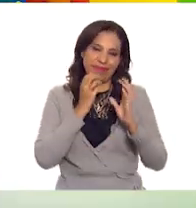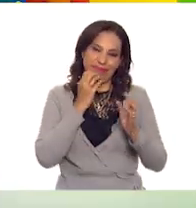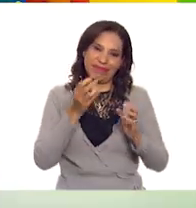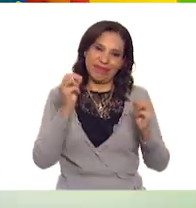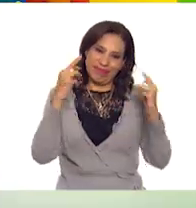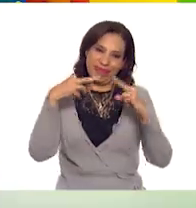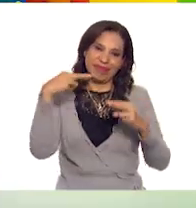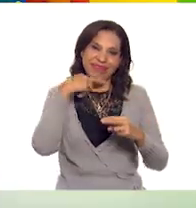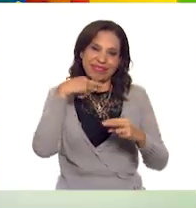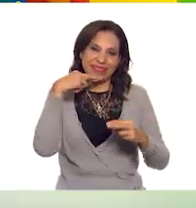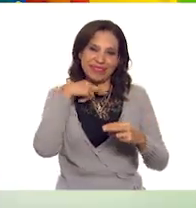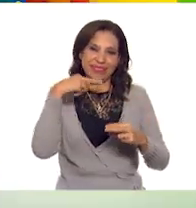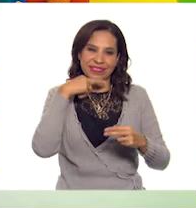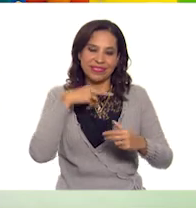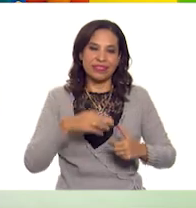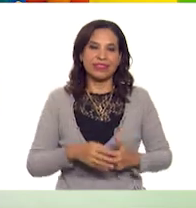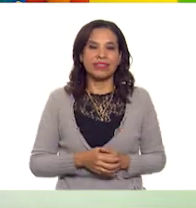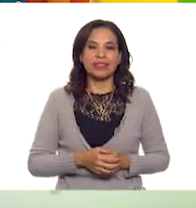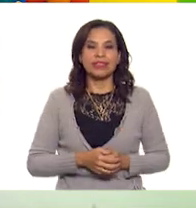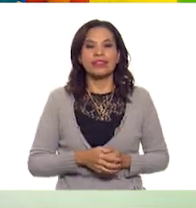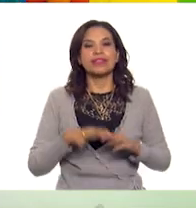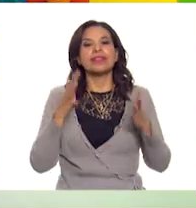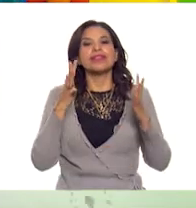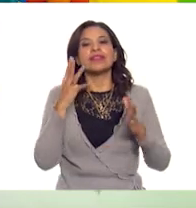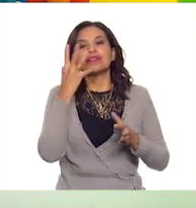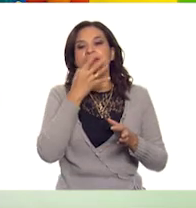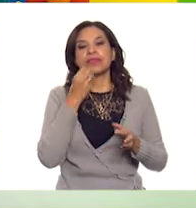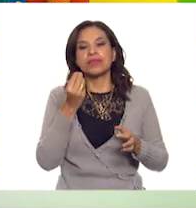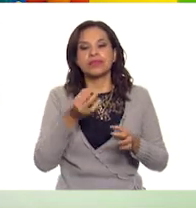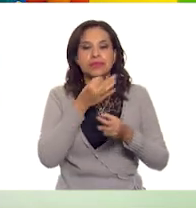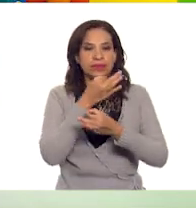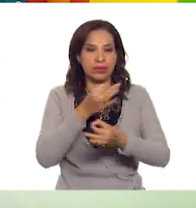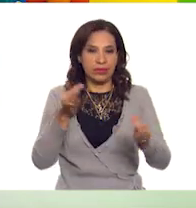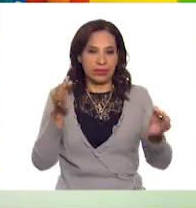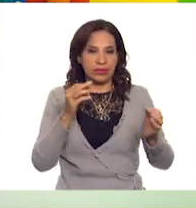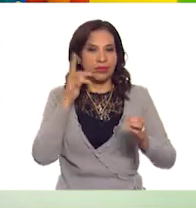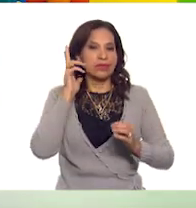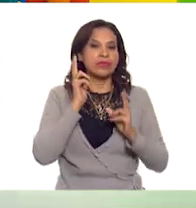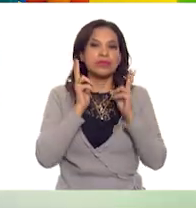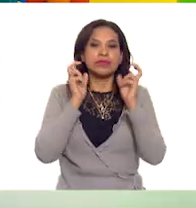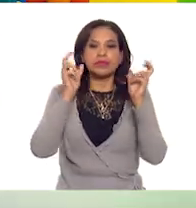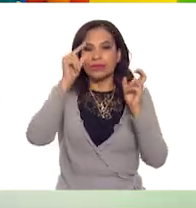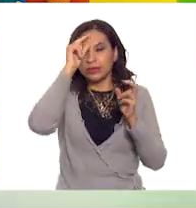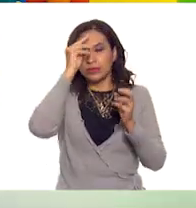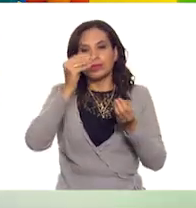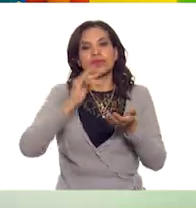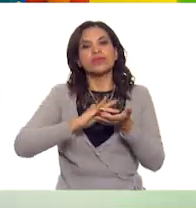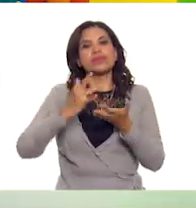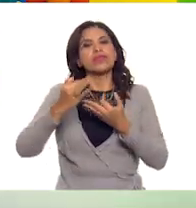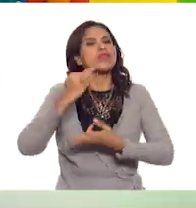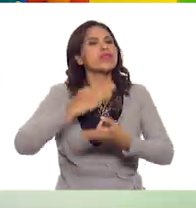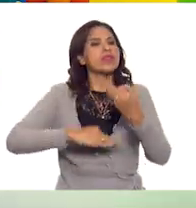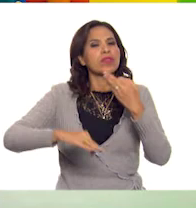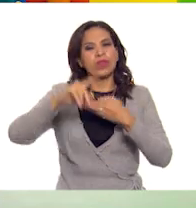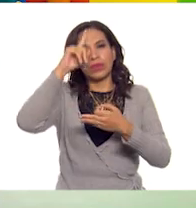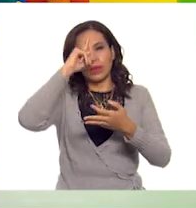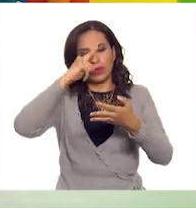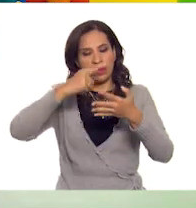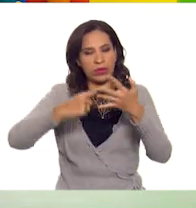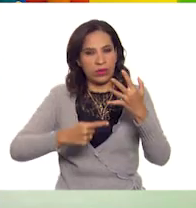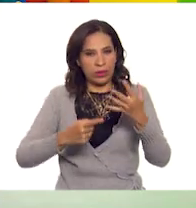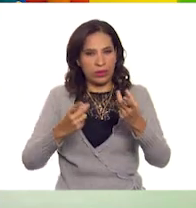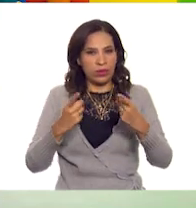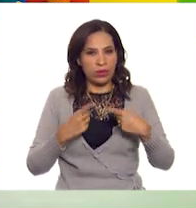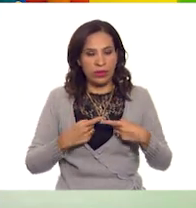¡Hasta pronto! ¡Bravo! ¡Qué bonito mensaje, Ajolisto! Y muchas gracias por todos los consejos que nos